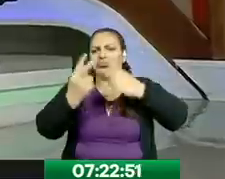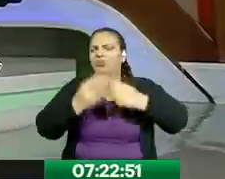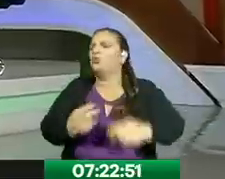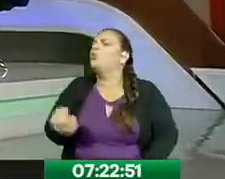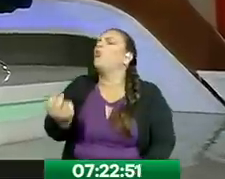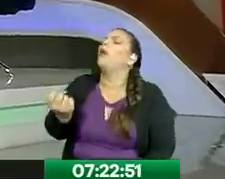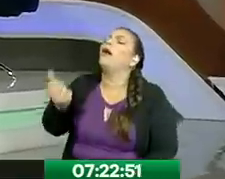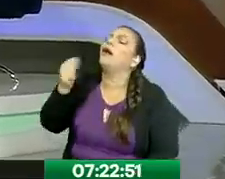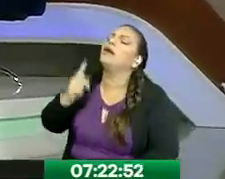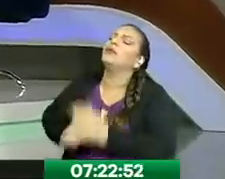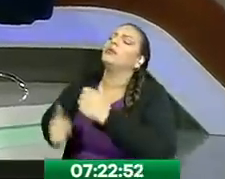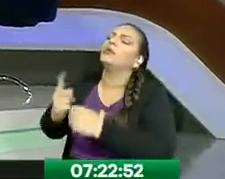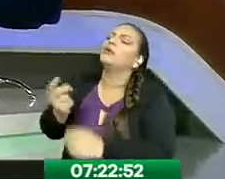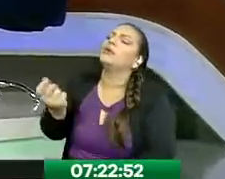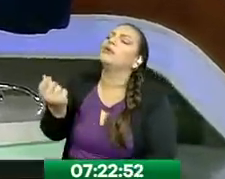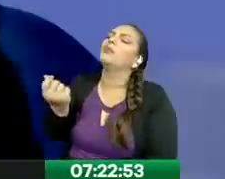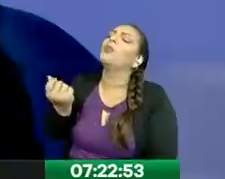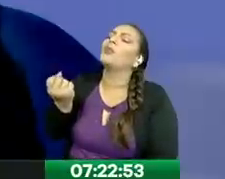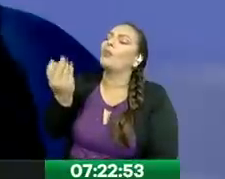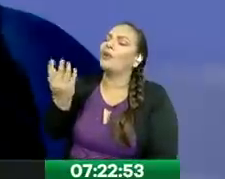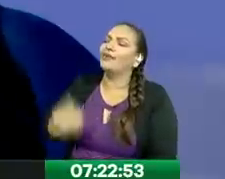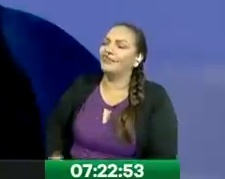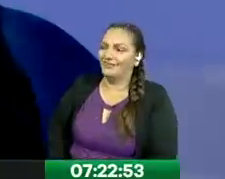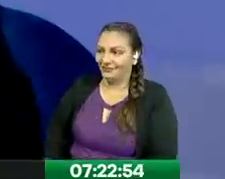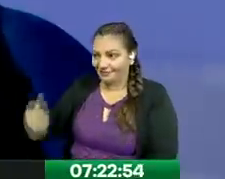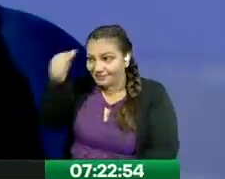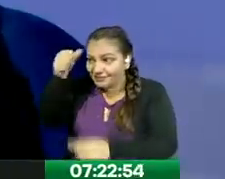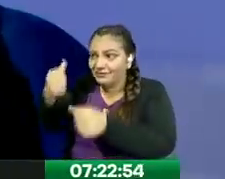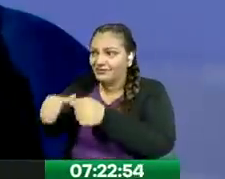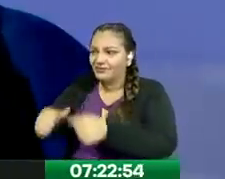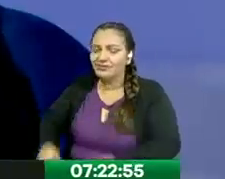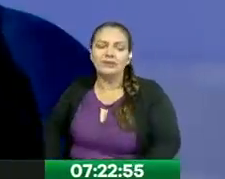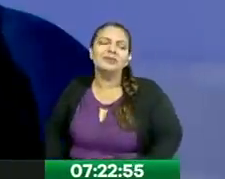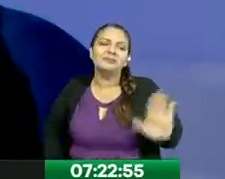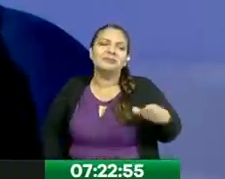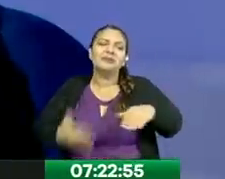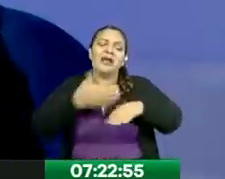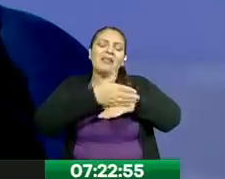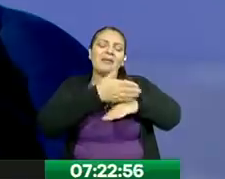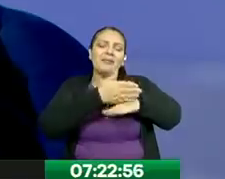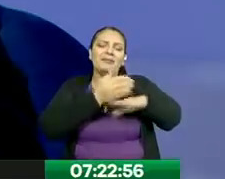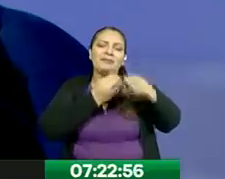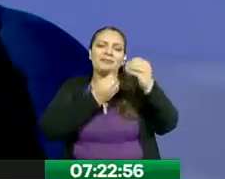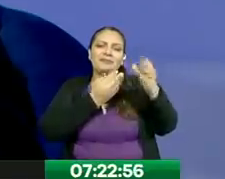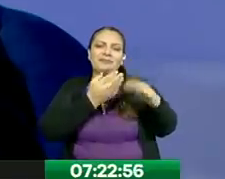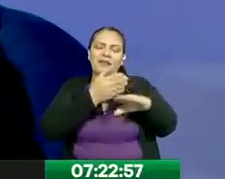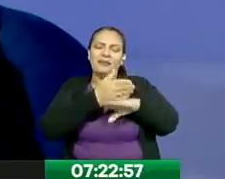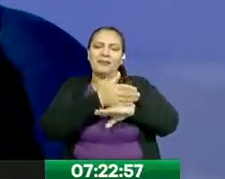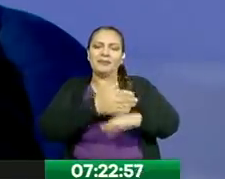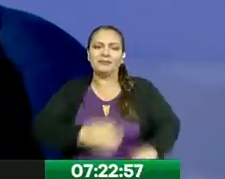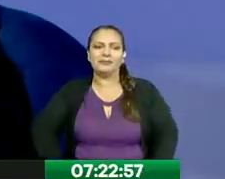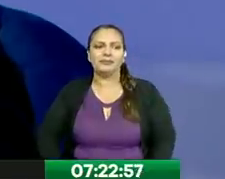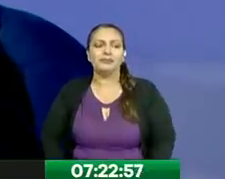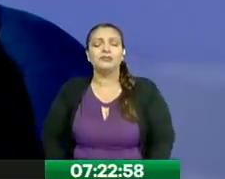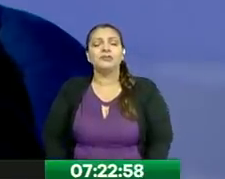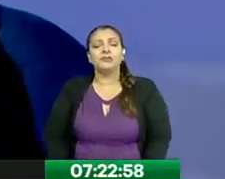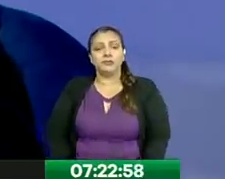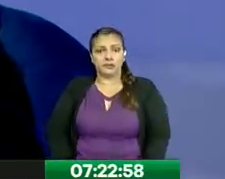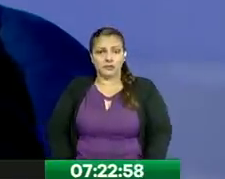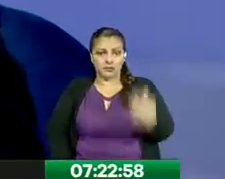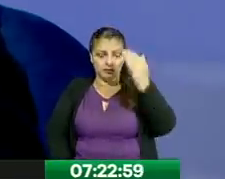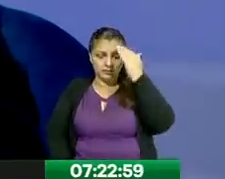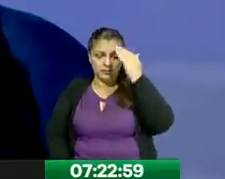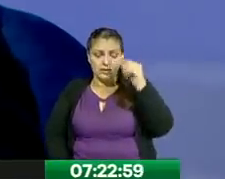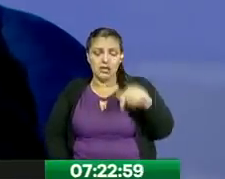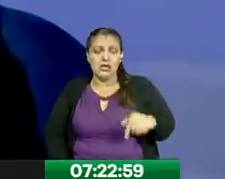mente prefiero comentarlas después en ferias que siempre algunas visitó los medios para dar cifras lo que te puedo decir es que este es el segundo feriado más importante del año